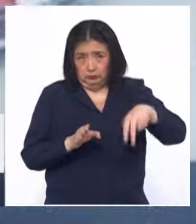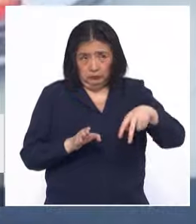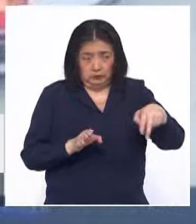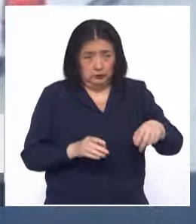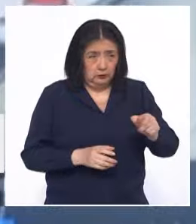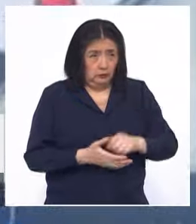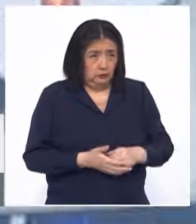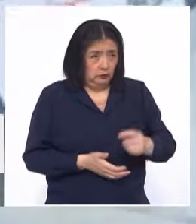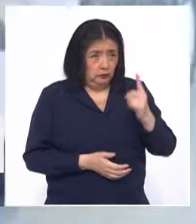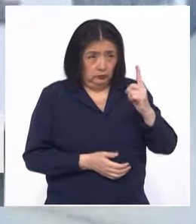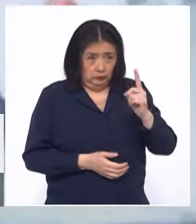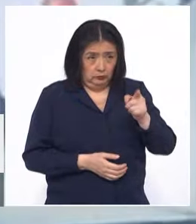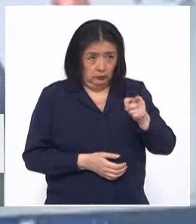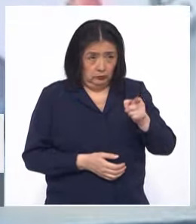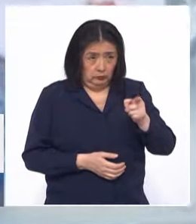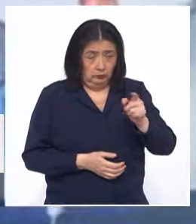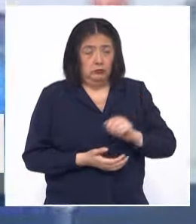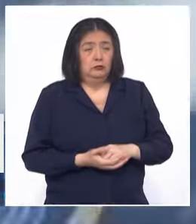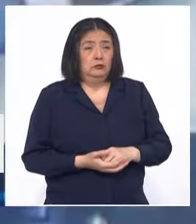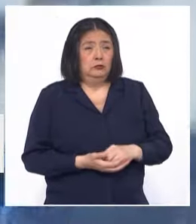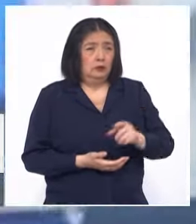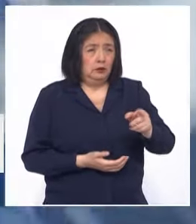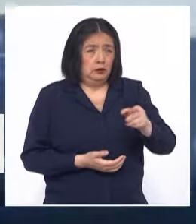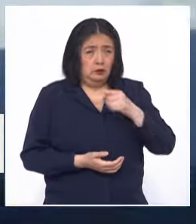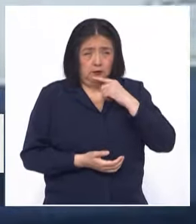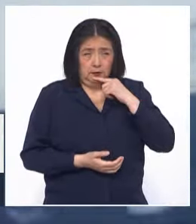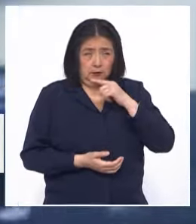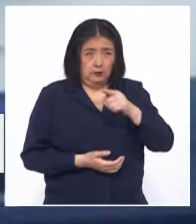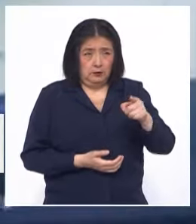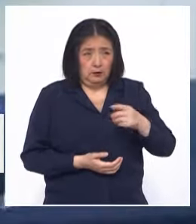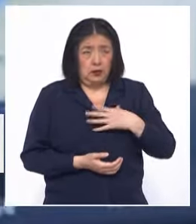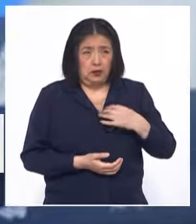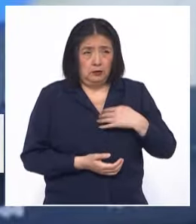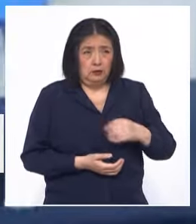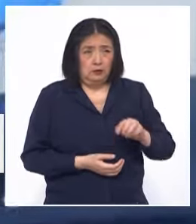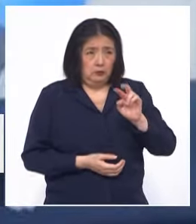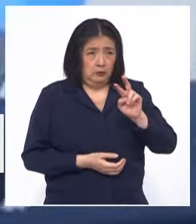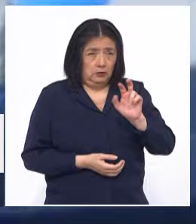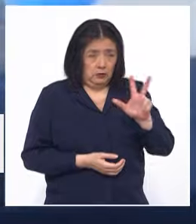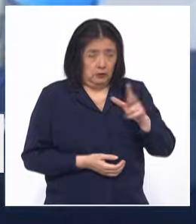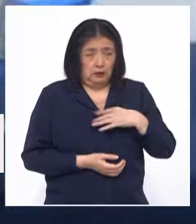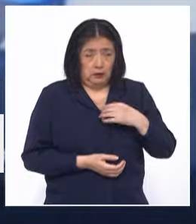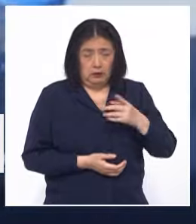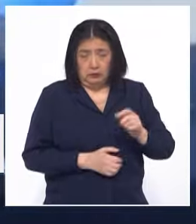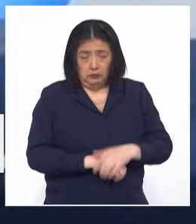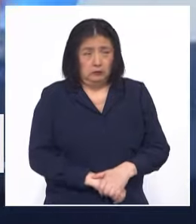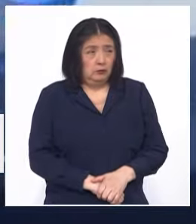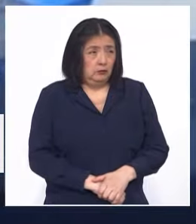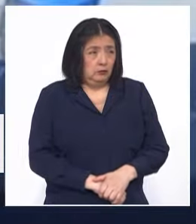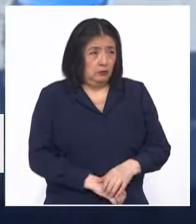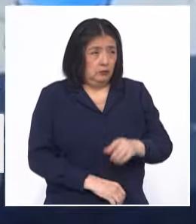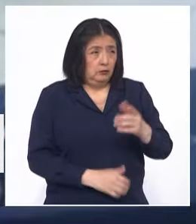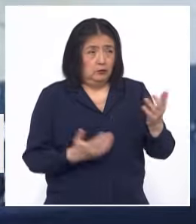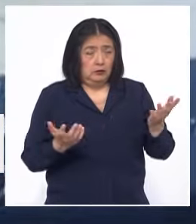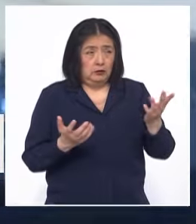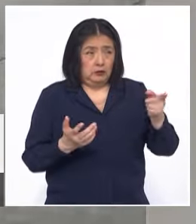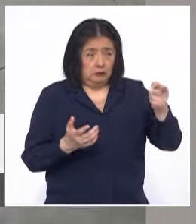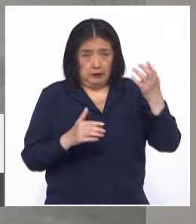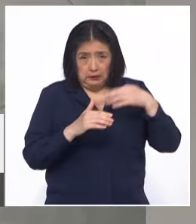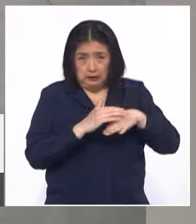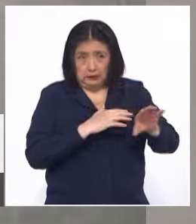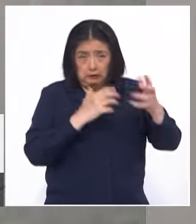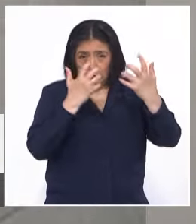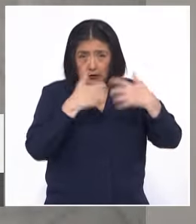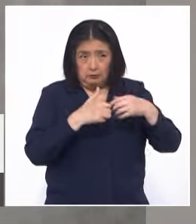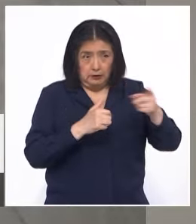y uno de ellos interceptó a esta señorita de 23 años una fémina quien se encontraba dentro de esta